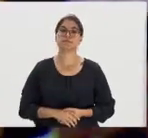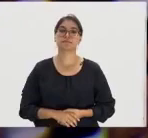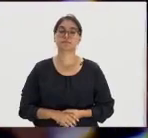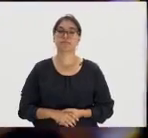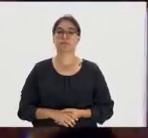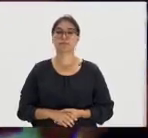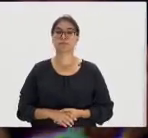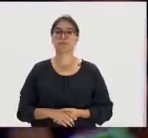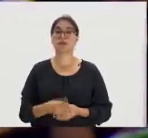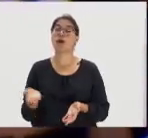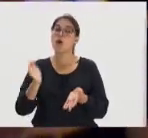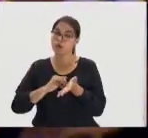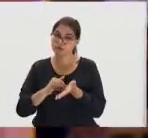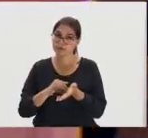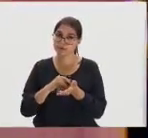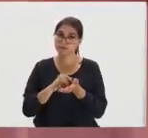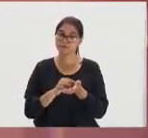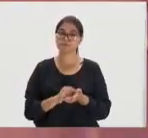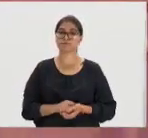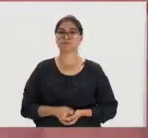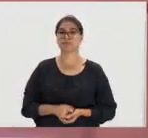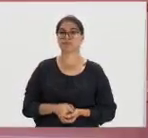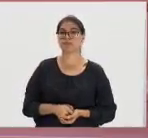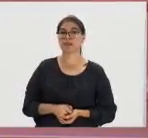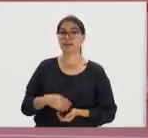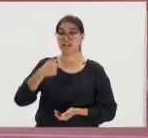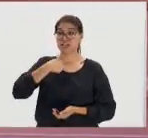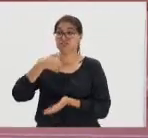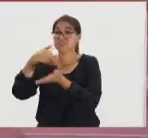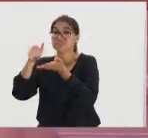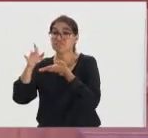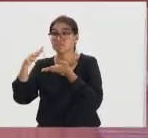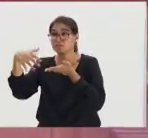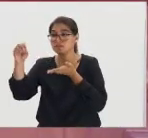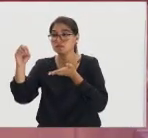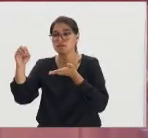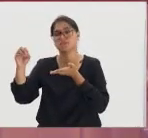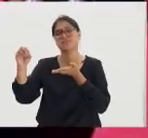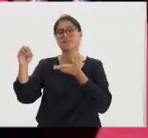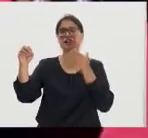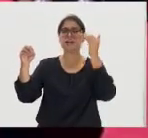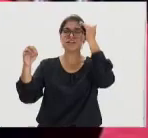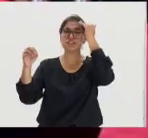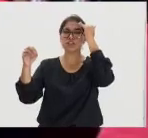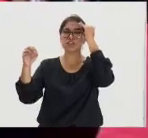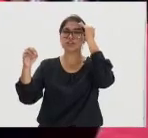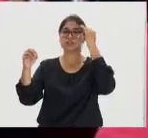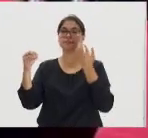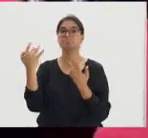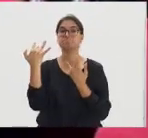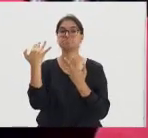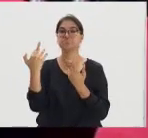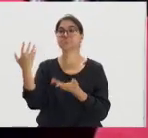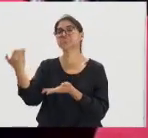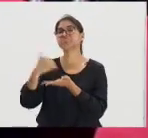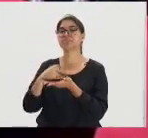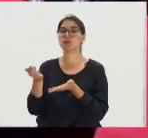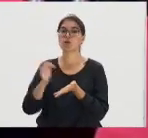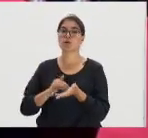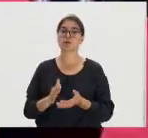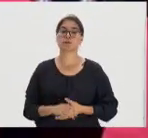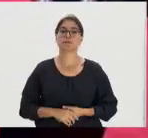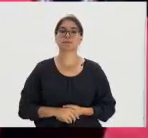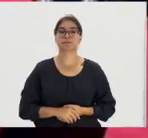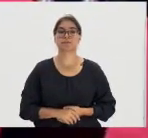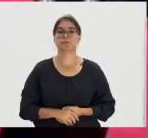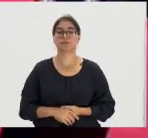¿Quieres repetirlo conmigo? El que se va sin que lo echen o lo corran, vuelve sin que lo llamen. Cuando era niño, ¿cuántas veces